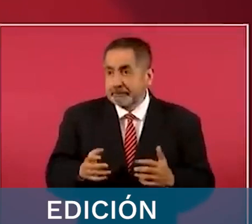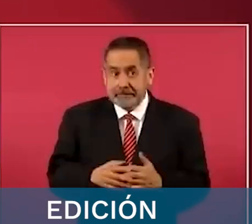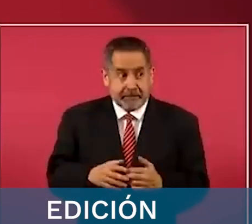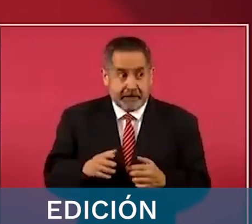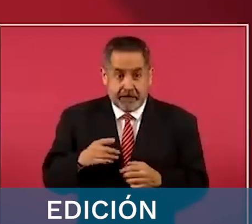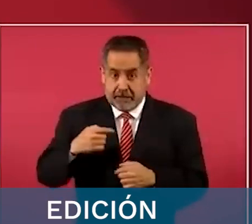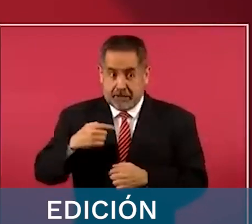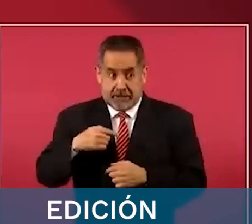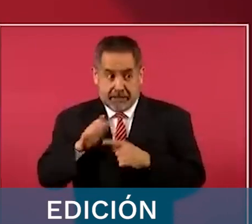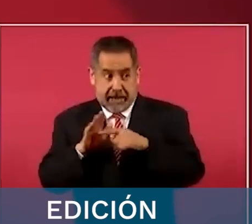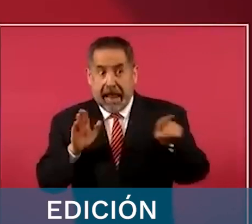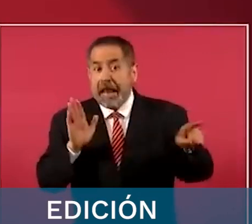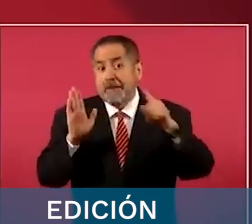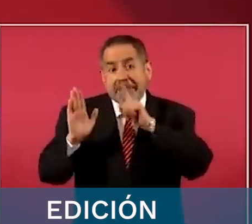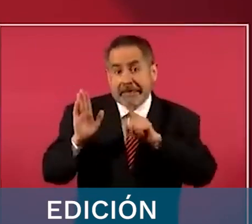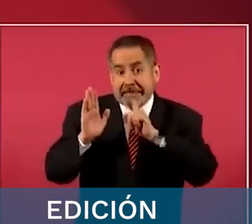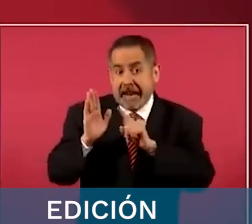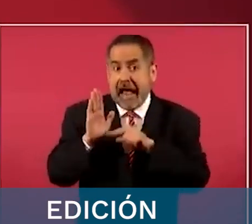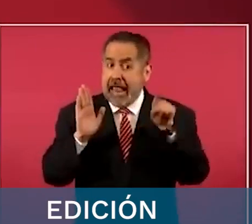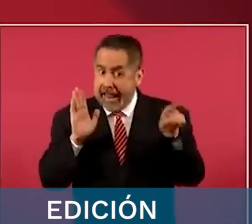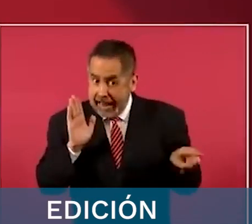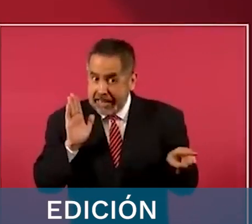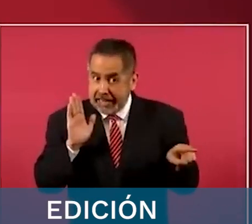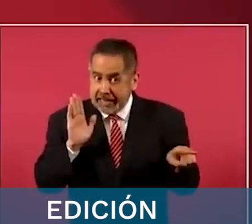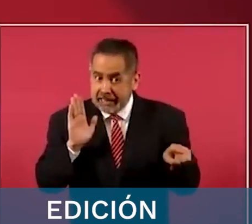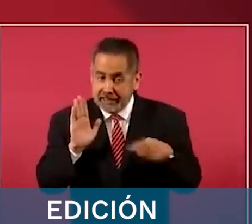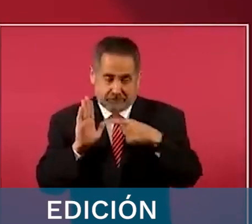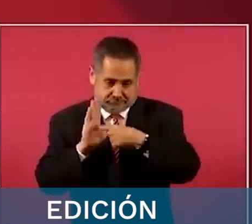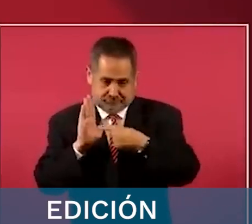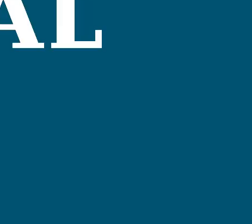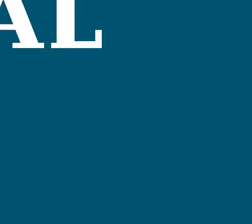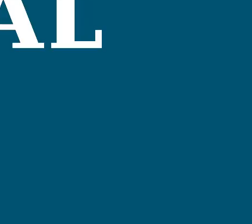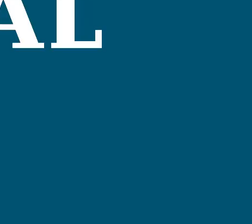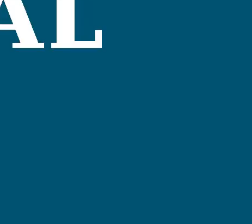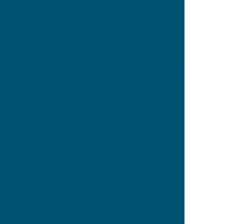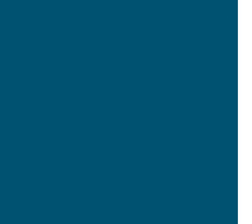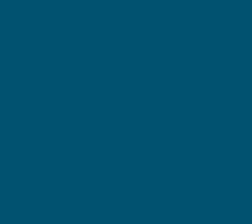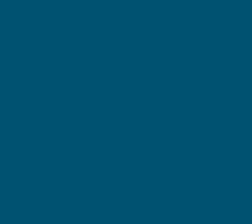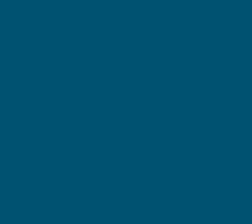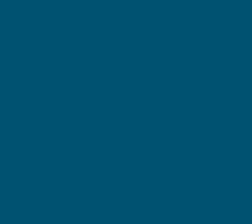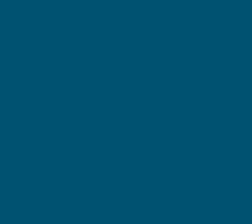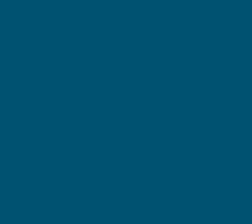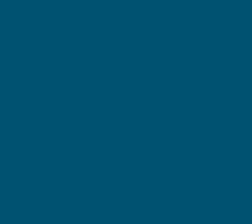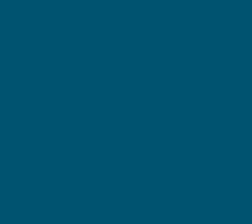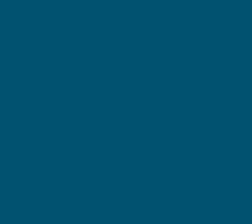se les pidió asistir con una prenda rosa para llegar al hemiciclo a Juárez